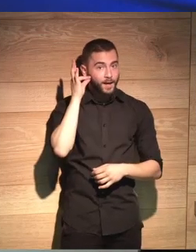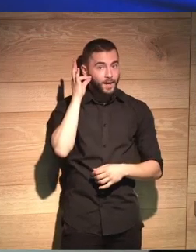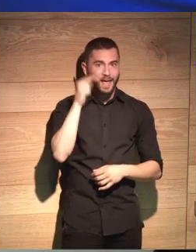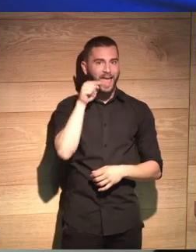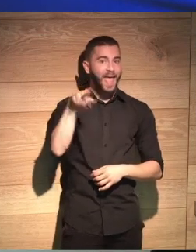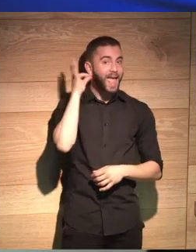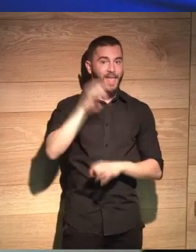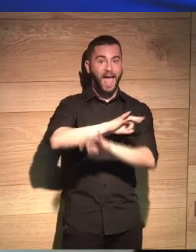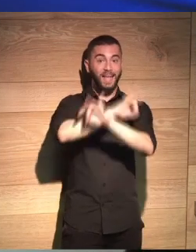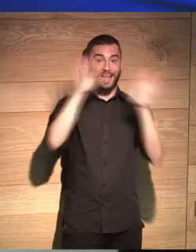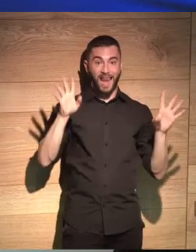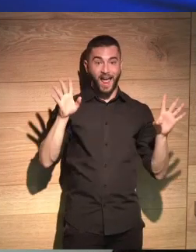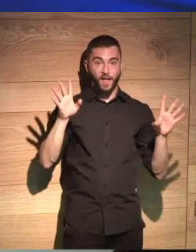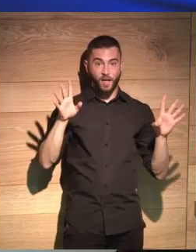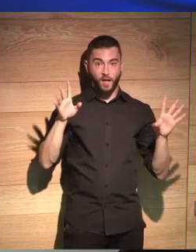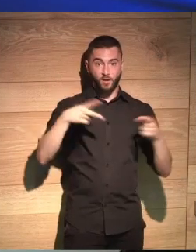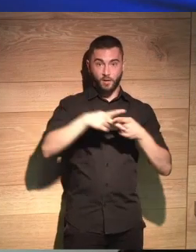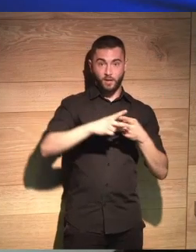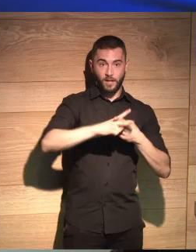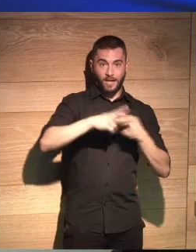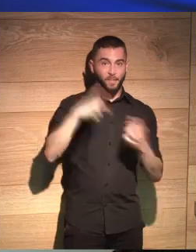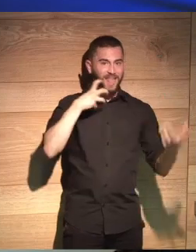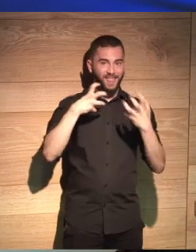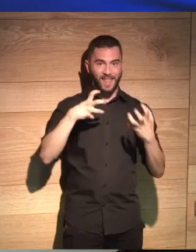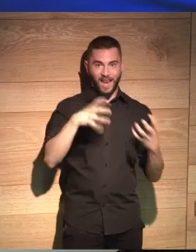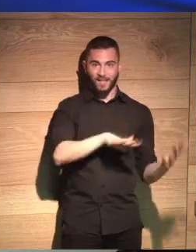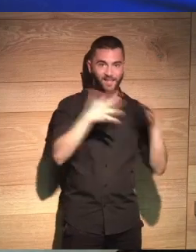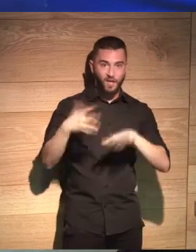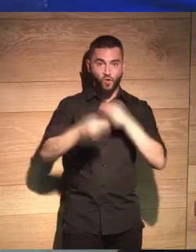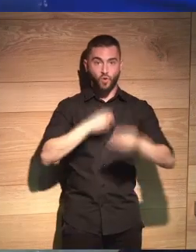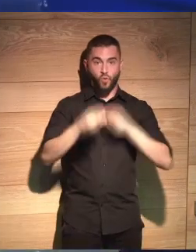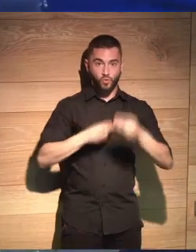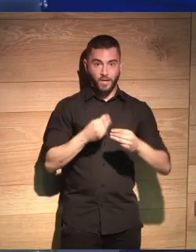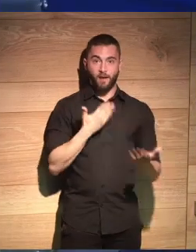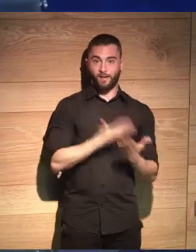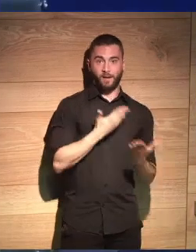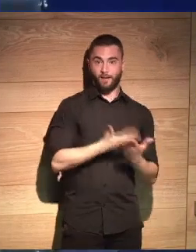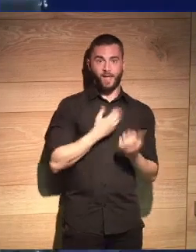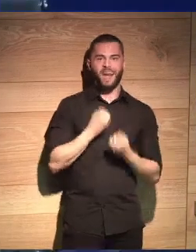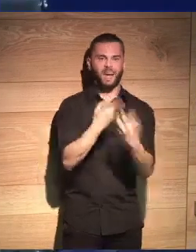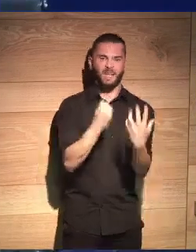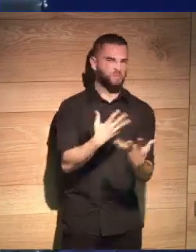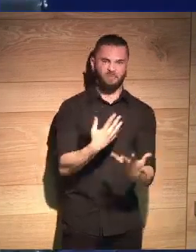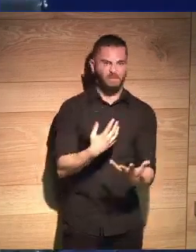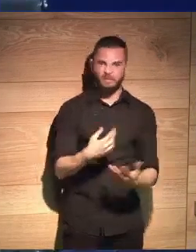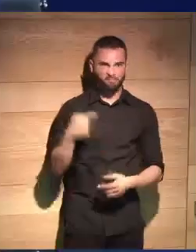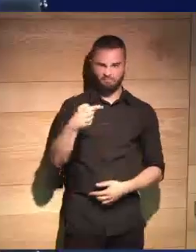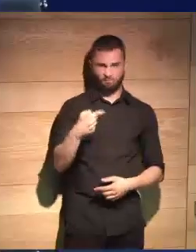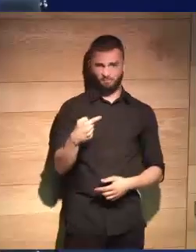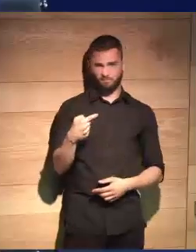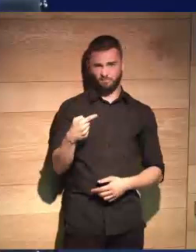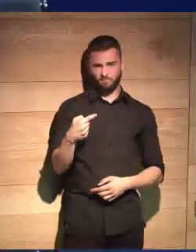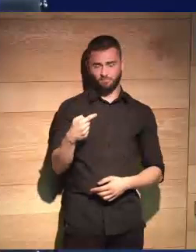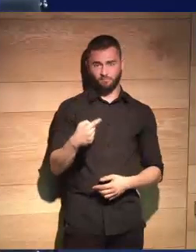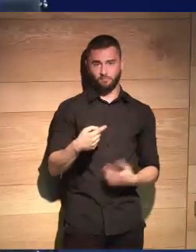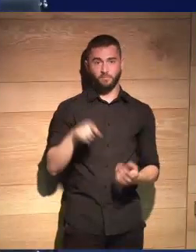el instrumentalismo aplicado al arte garantiza siempre un pésimo resultado, que es, según